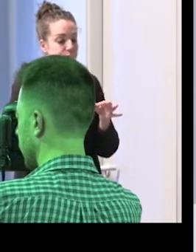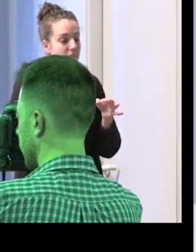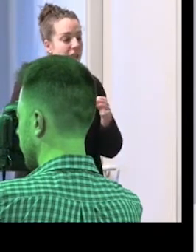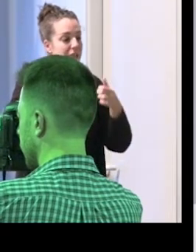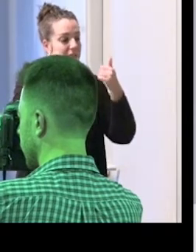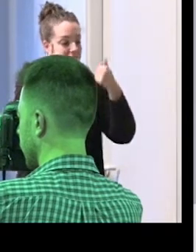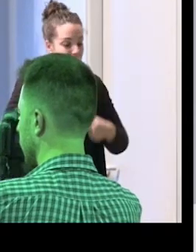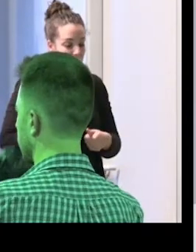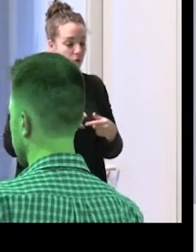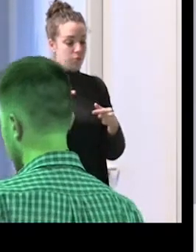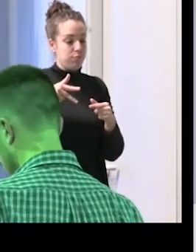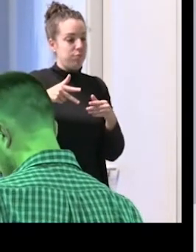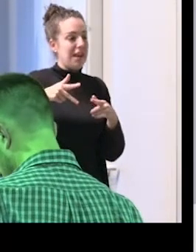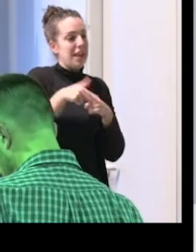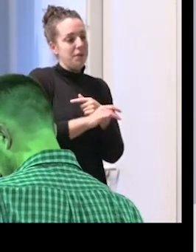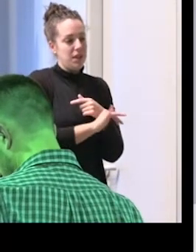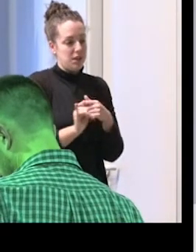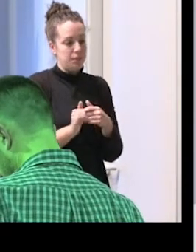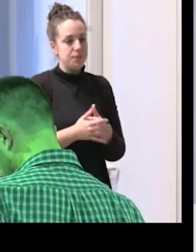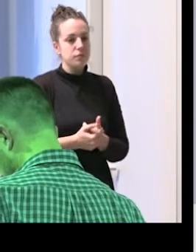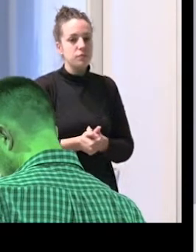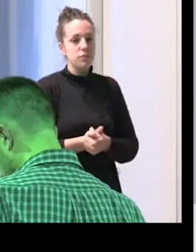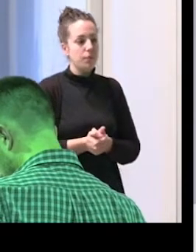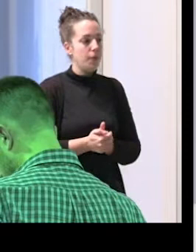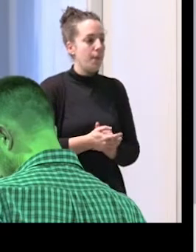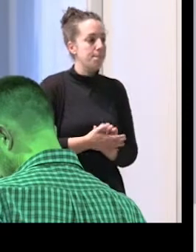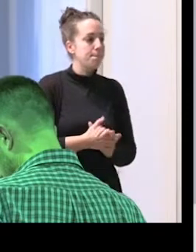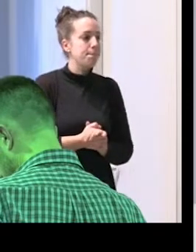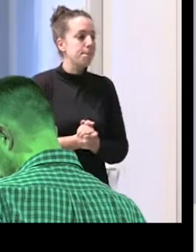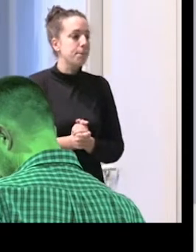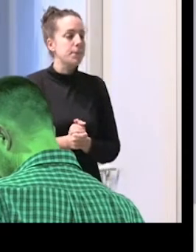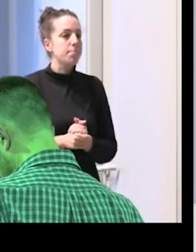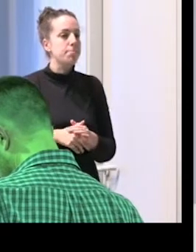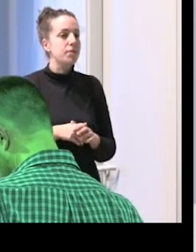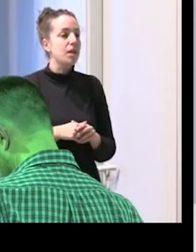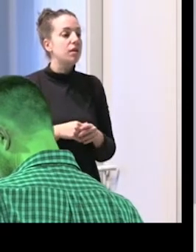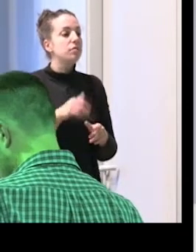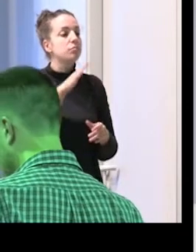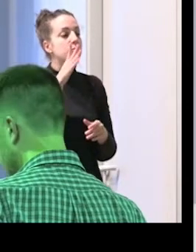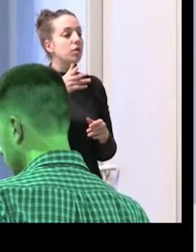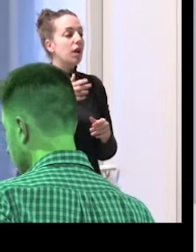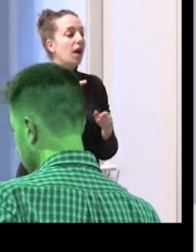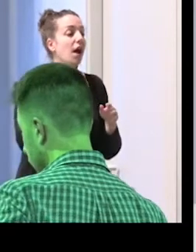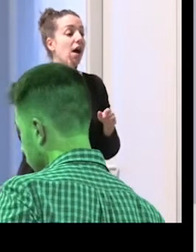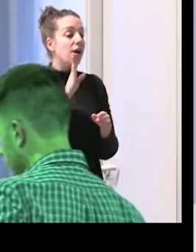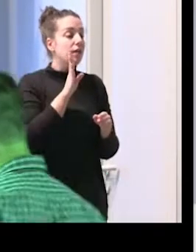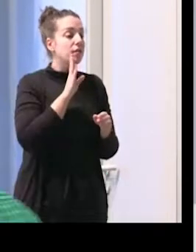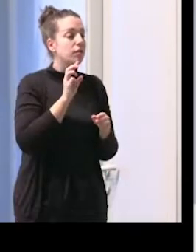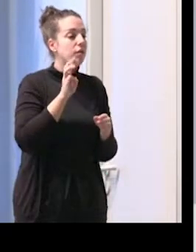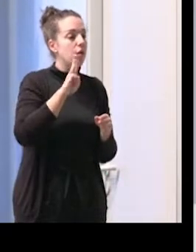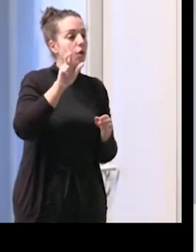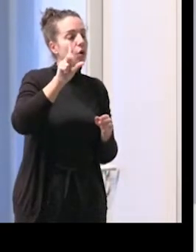en cuestión del que están remitidas. Como dije inicialmente, las pluripotentes son las que quizás